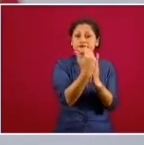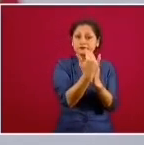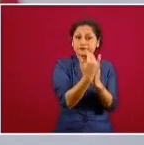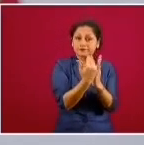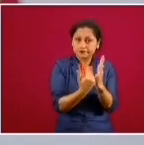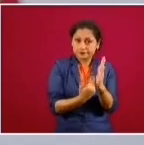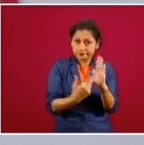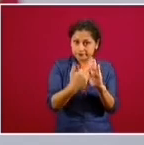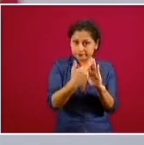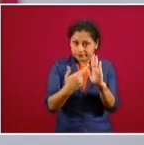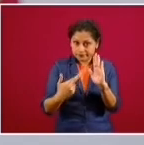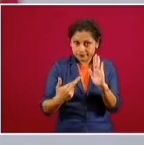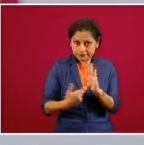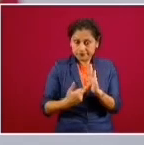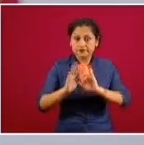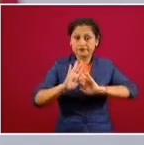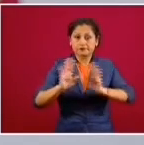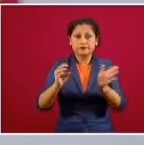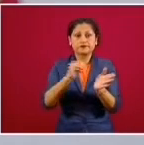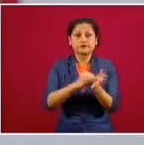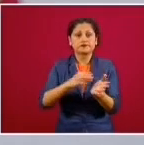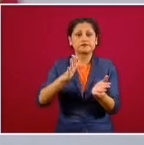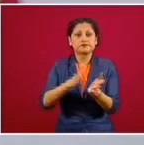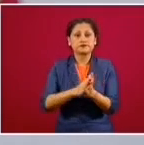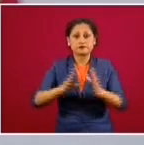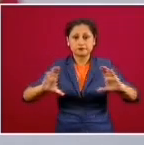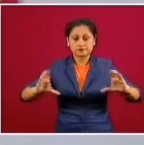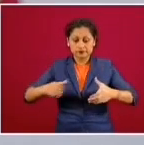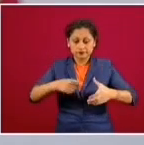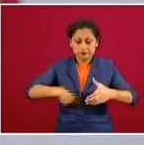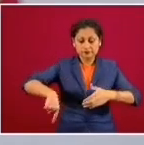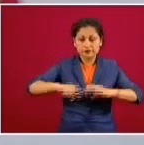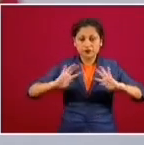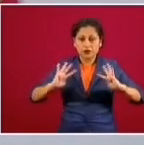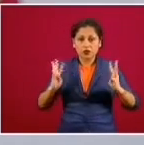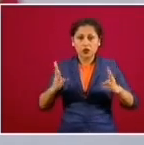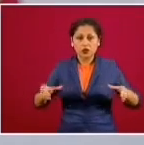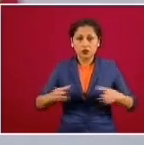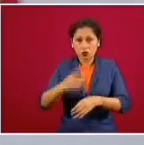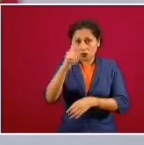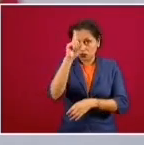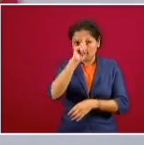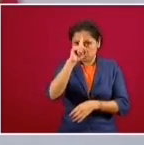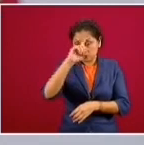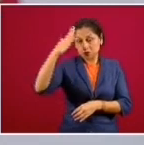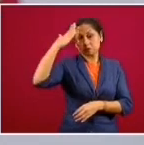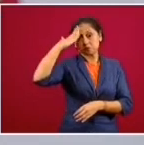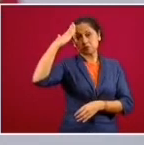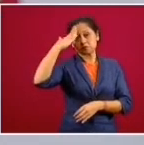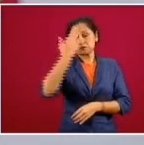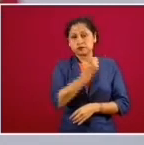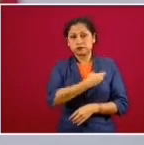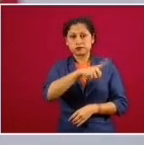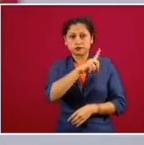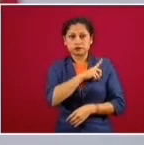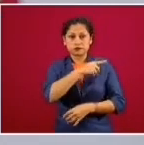formalización en el Consejo de Salubridad General son estas tres. La Jornada Nacional de Sana